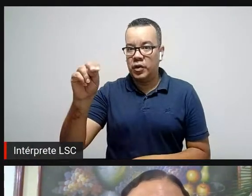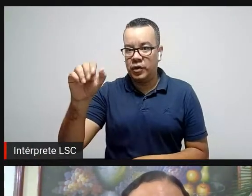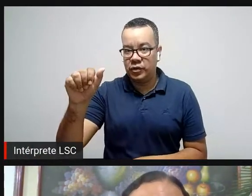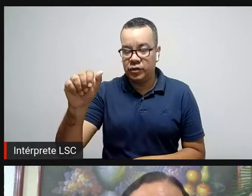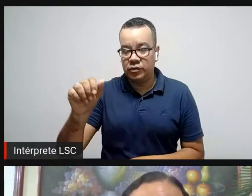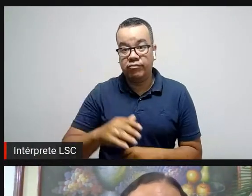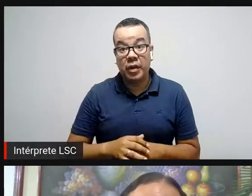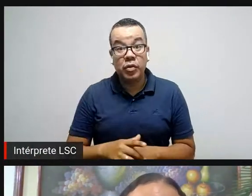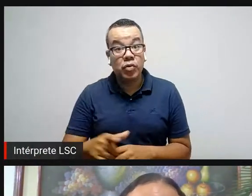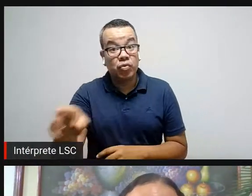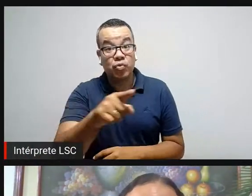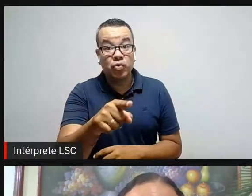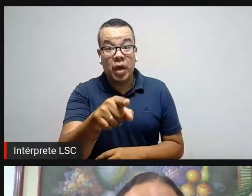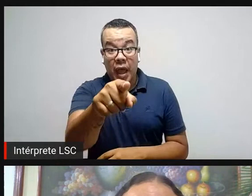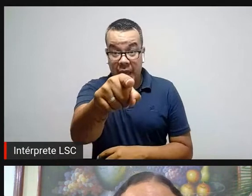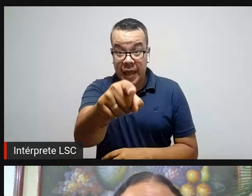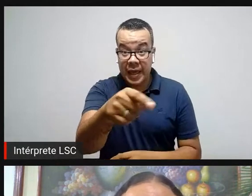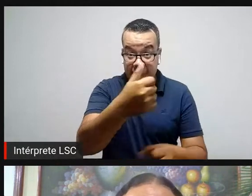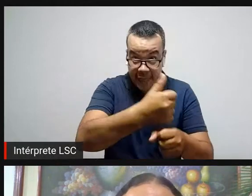está realizando Carolina